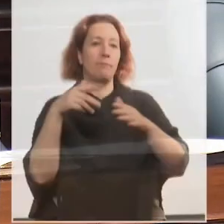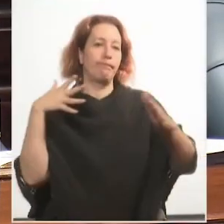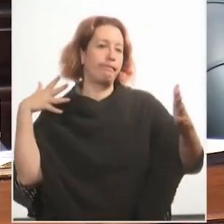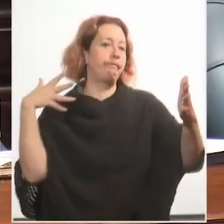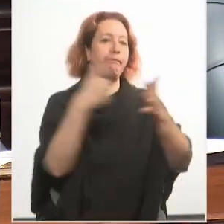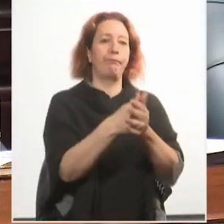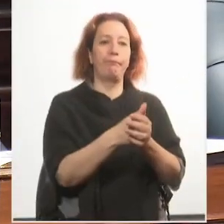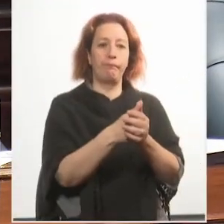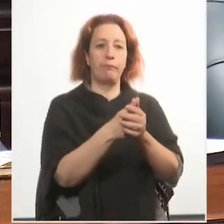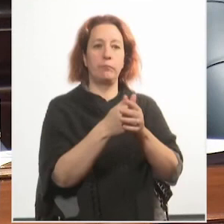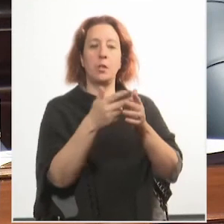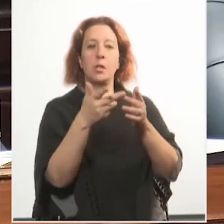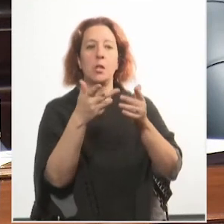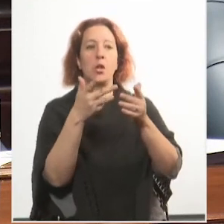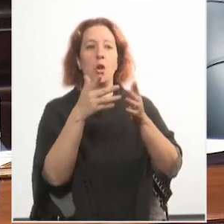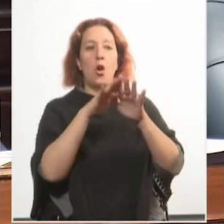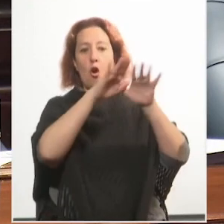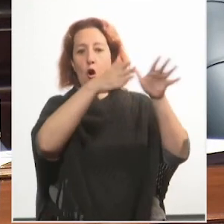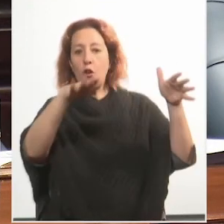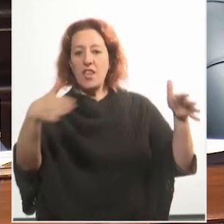Andes.